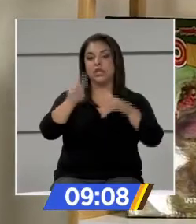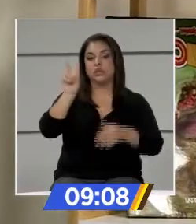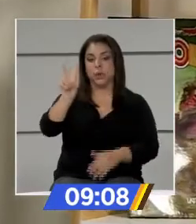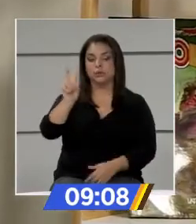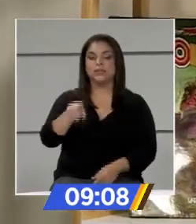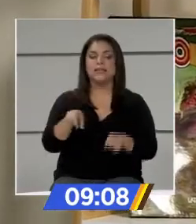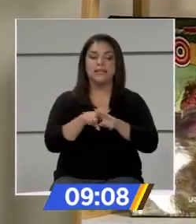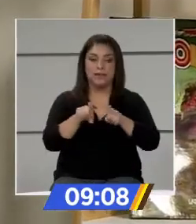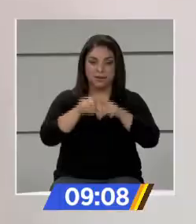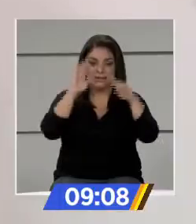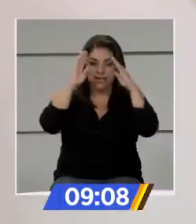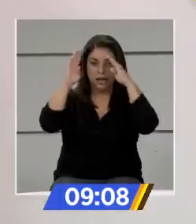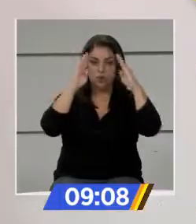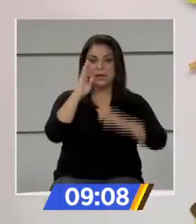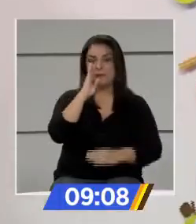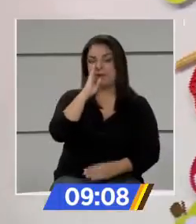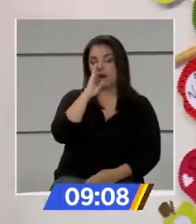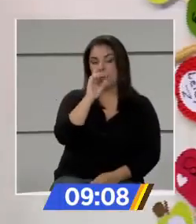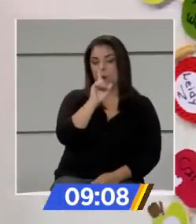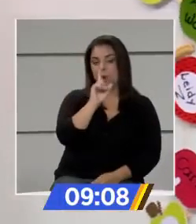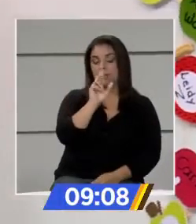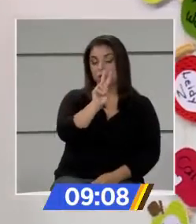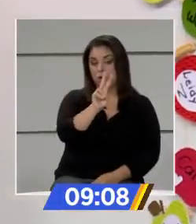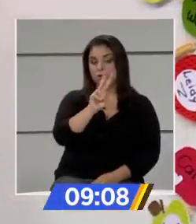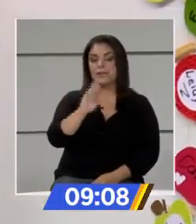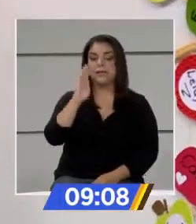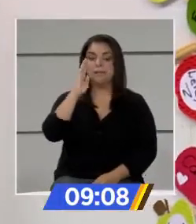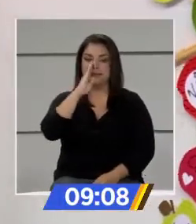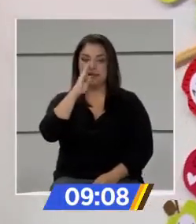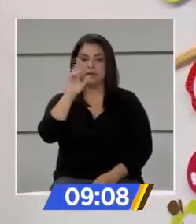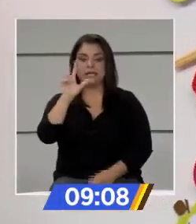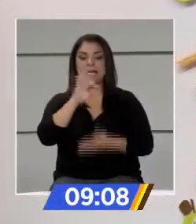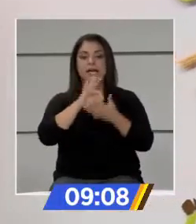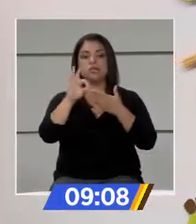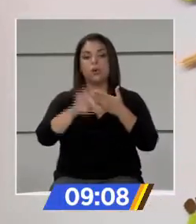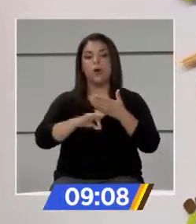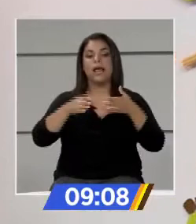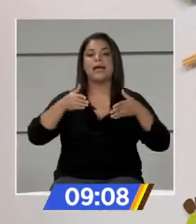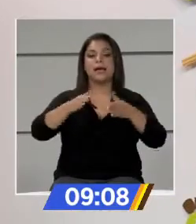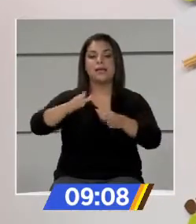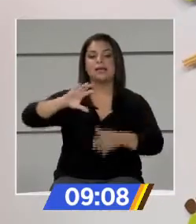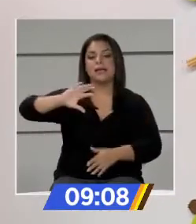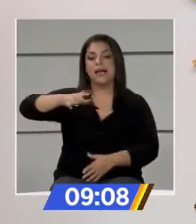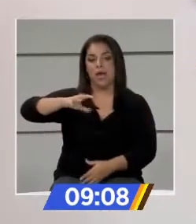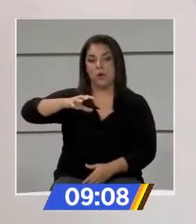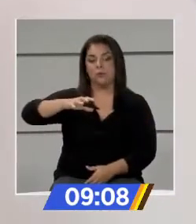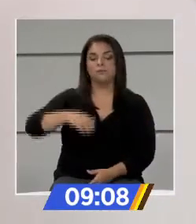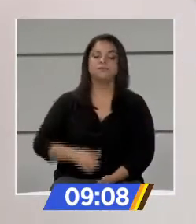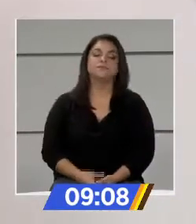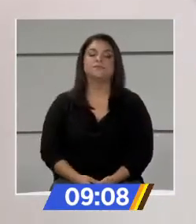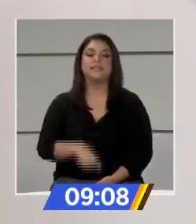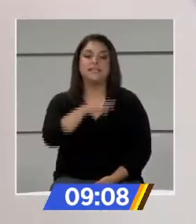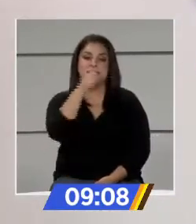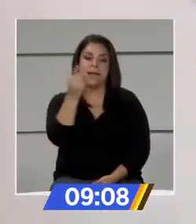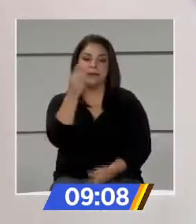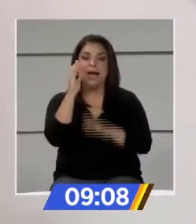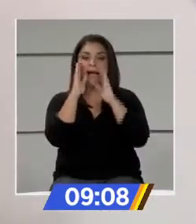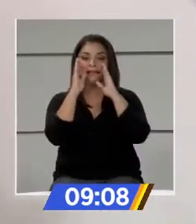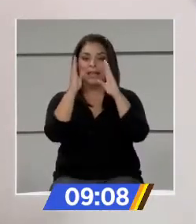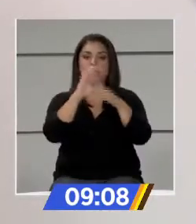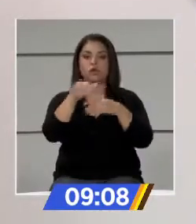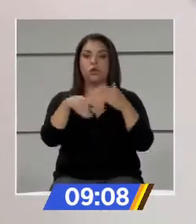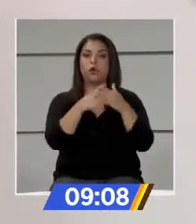Materno 2 y Materno 3. De okay. La Escuela Fernando Terán y de la de Calle Naranjo, que ahí deben estar atentísimos los chicos. Y ojalá que estén